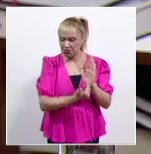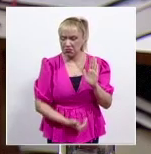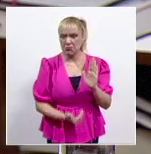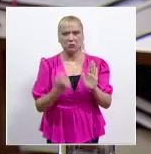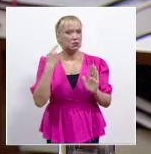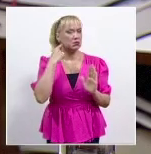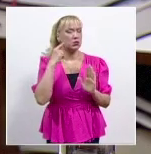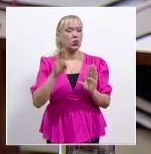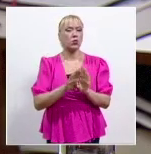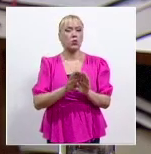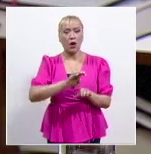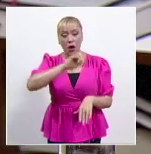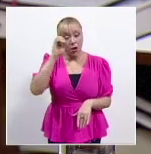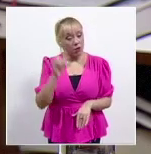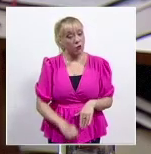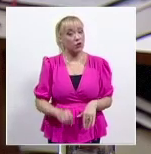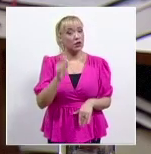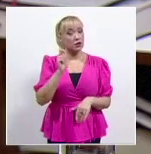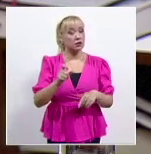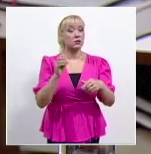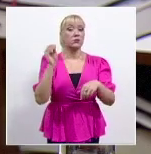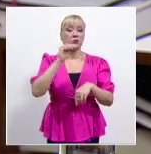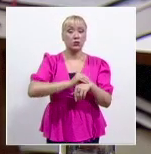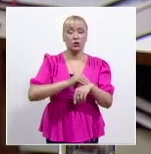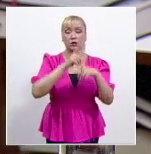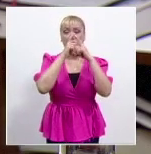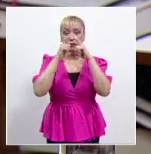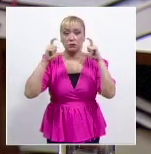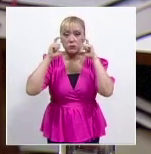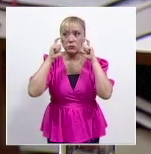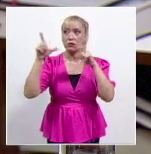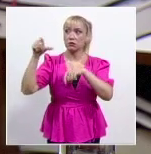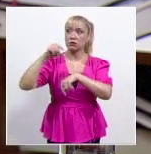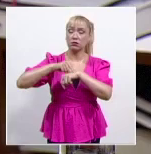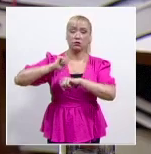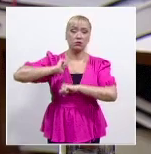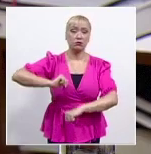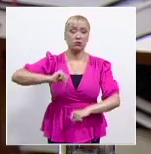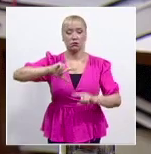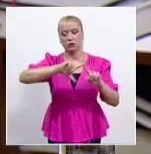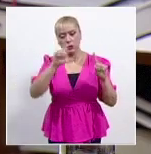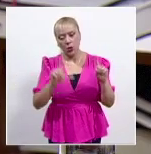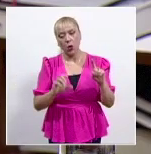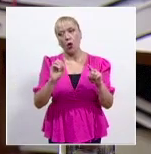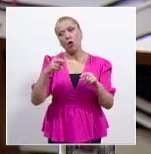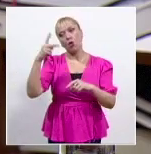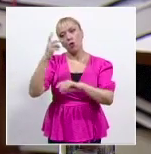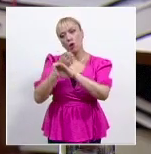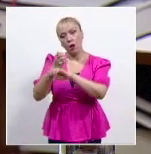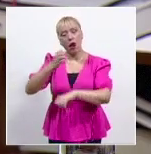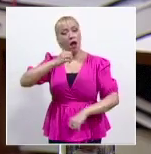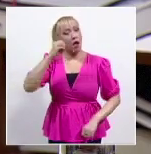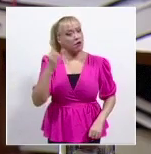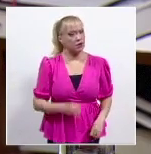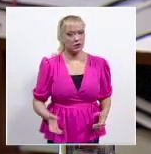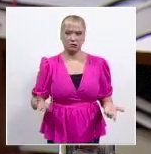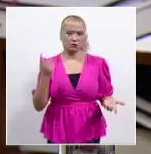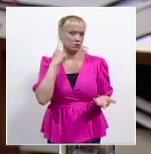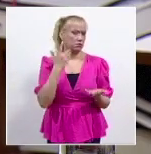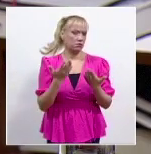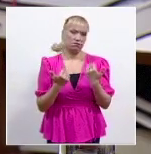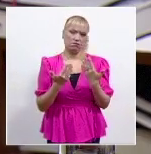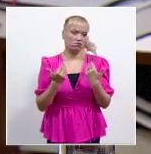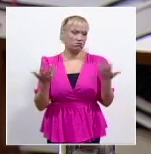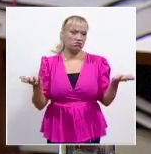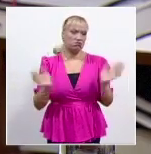condiciona a la declaratoria previa por la autoridad sanitaria competente federal o local del uso obligatorio de cubrebocas, de modo que